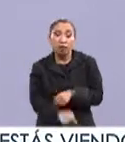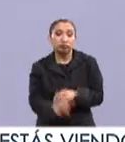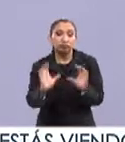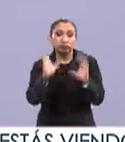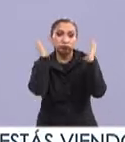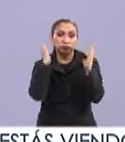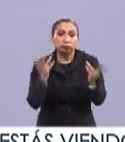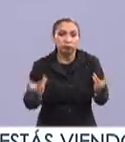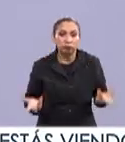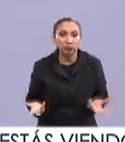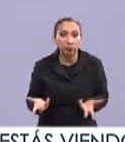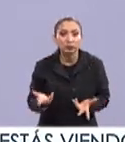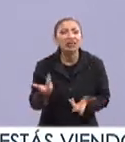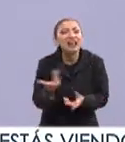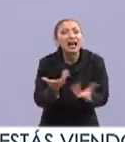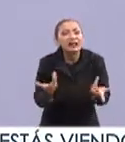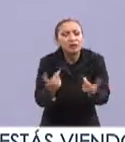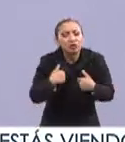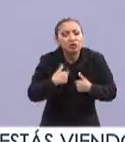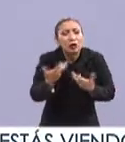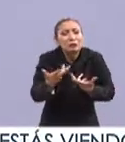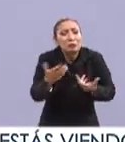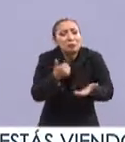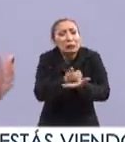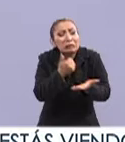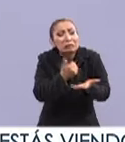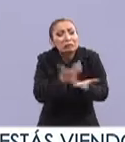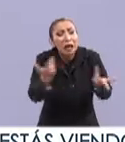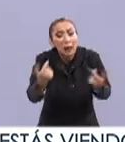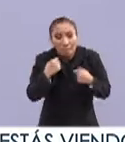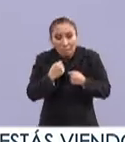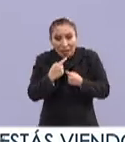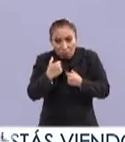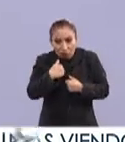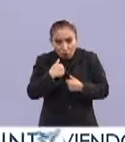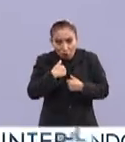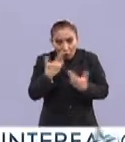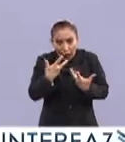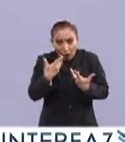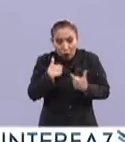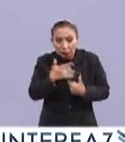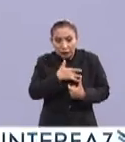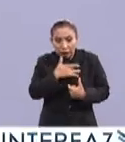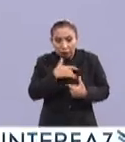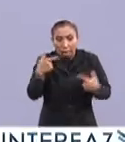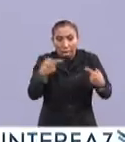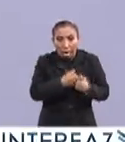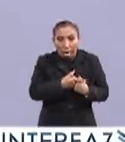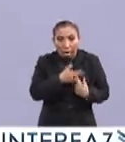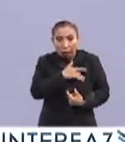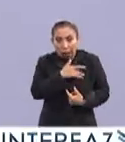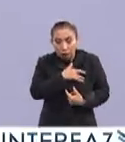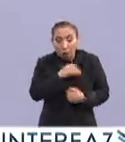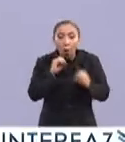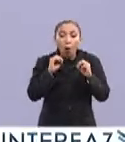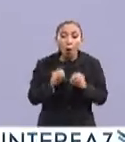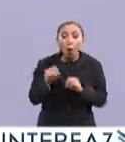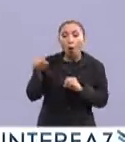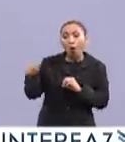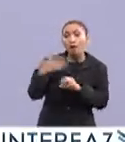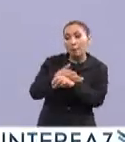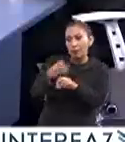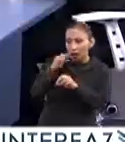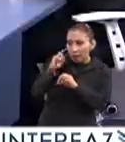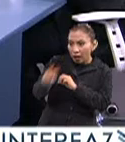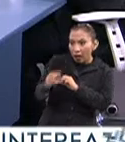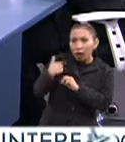en cualquier momento? ¿Qué es lo que podemos hacer como mismo paciente, como misma persona que lo está sufriendo o como